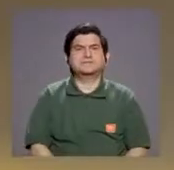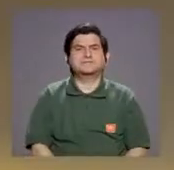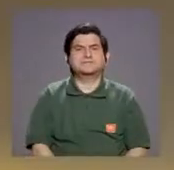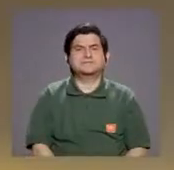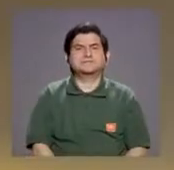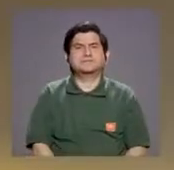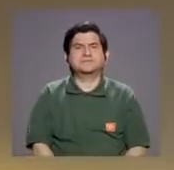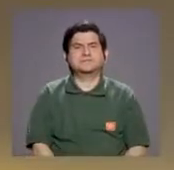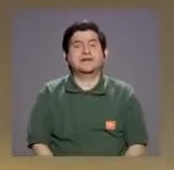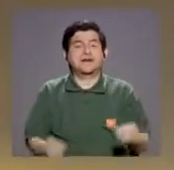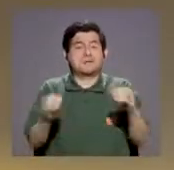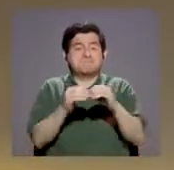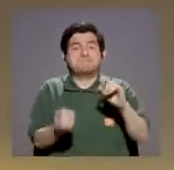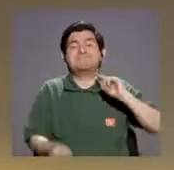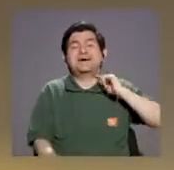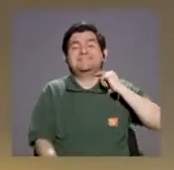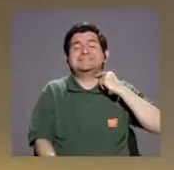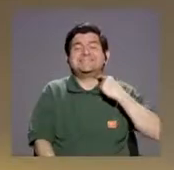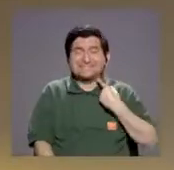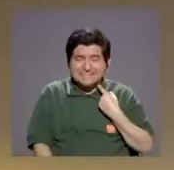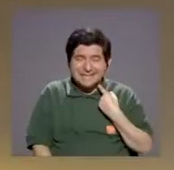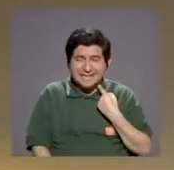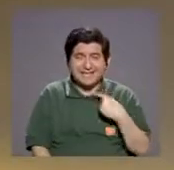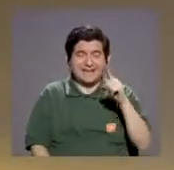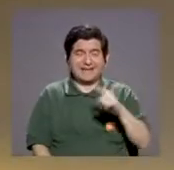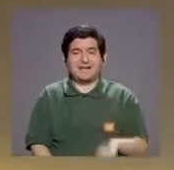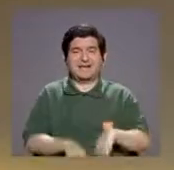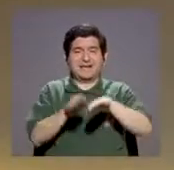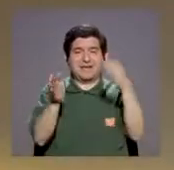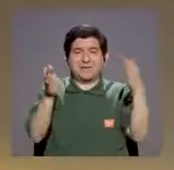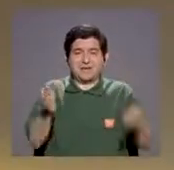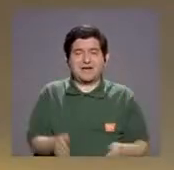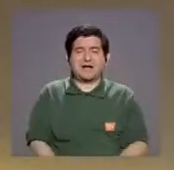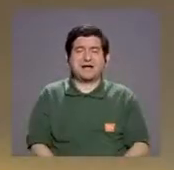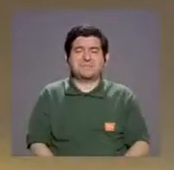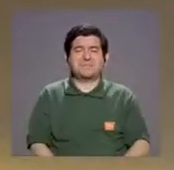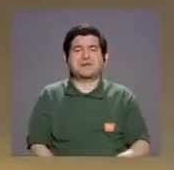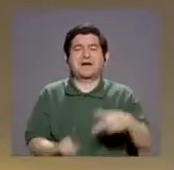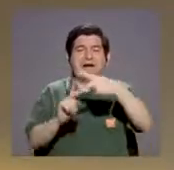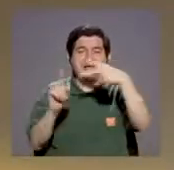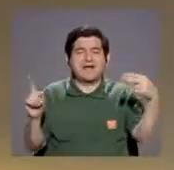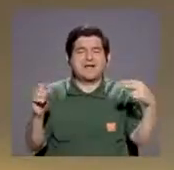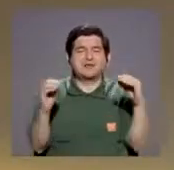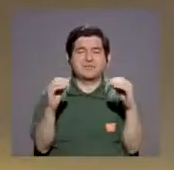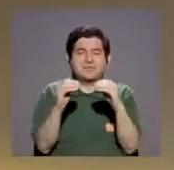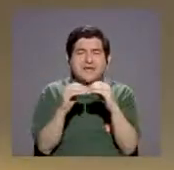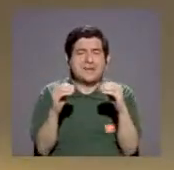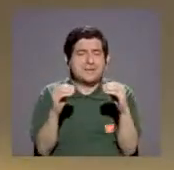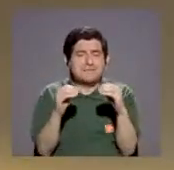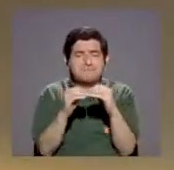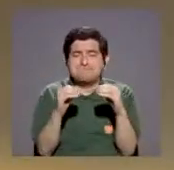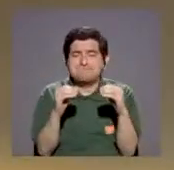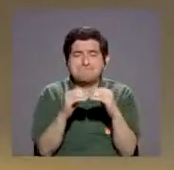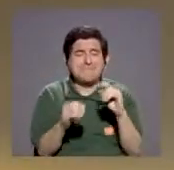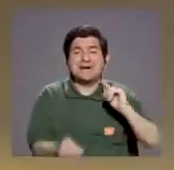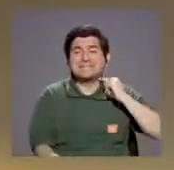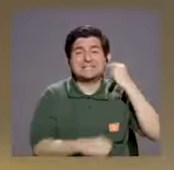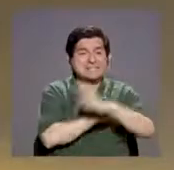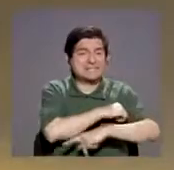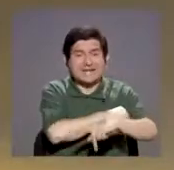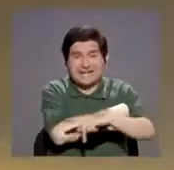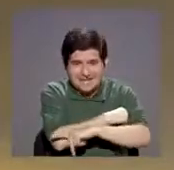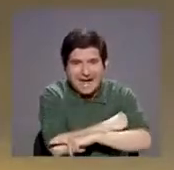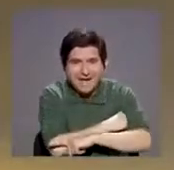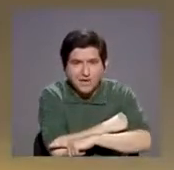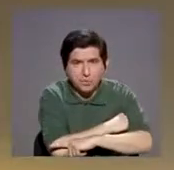es más cara que una cama en el hotel más o en la mayor parte de los hoteles caros de este país